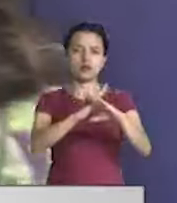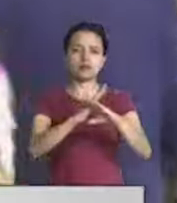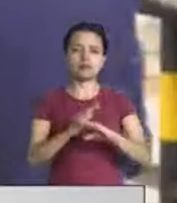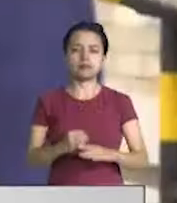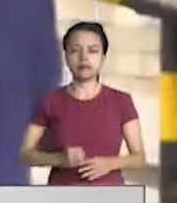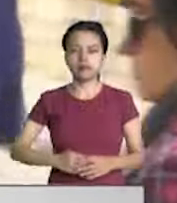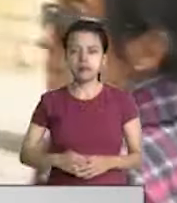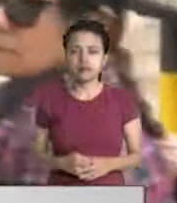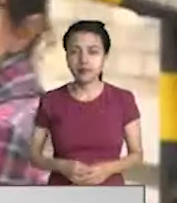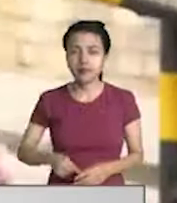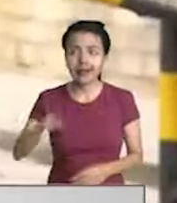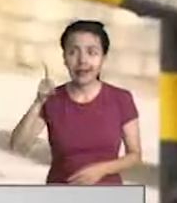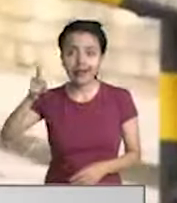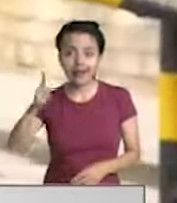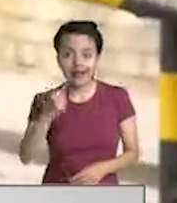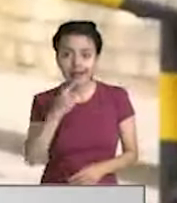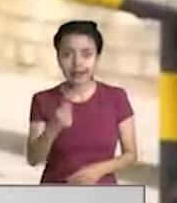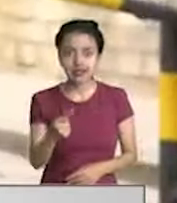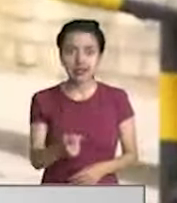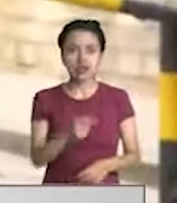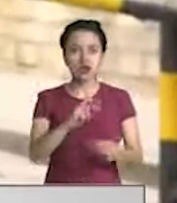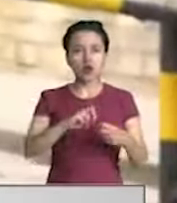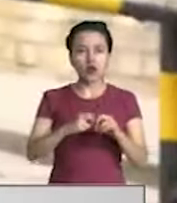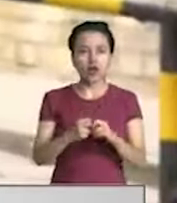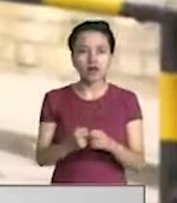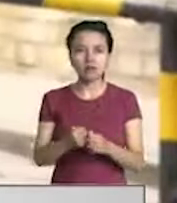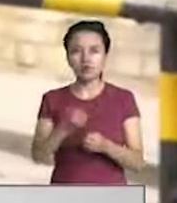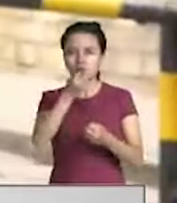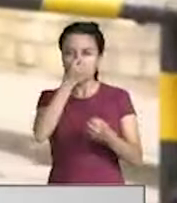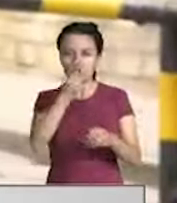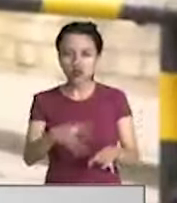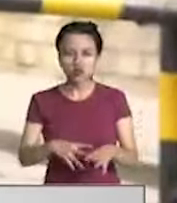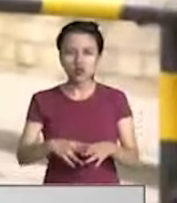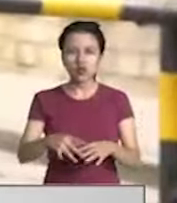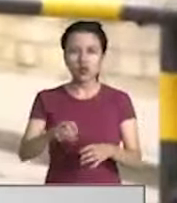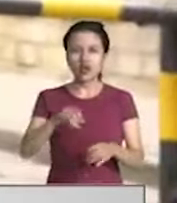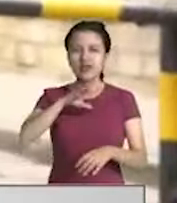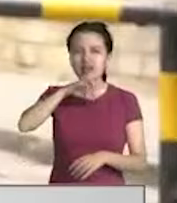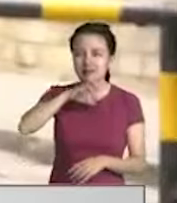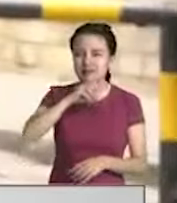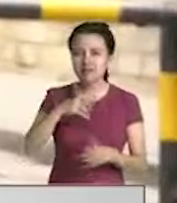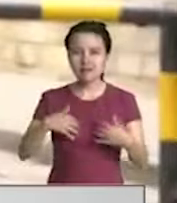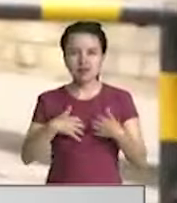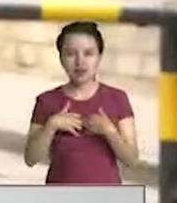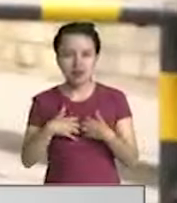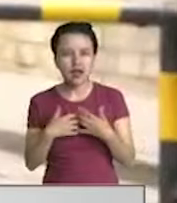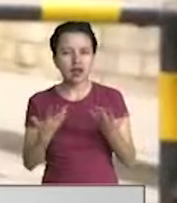Dice el ministro del Interior que los problemas por basuras, mascotas, por ruido, utilizó en